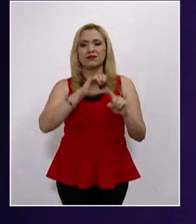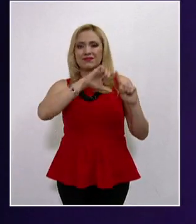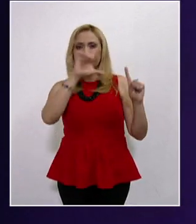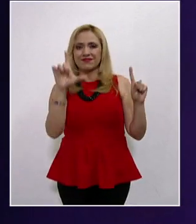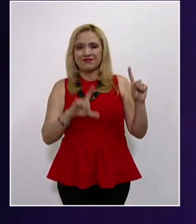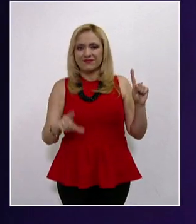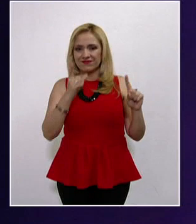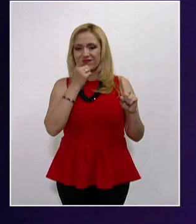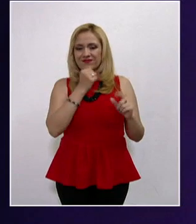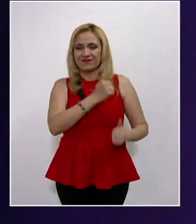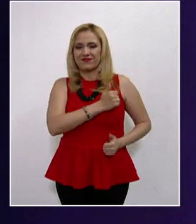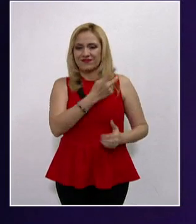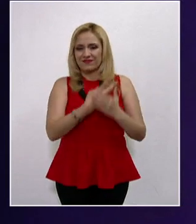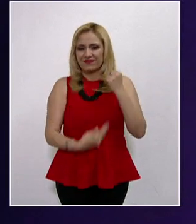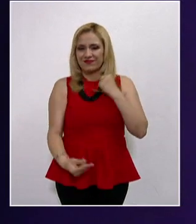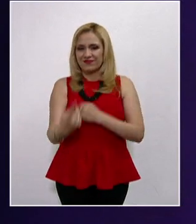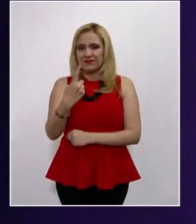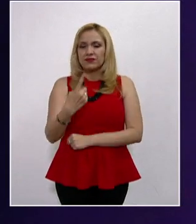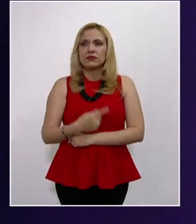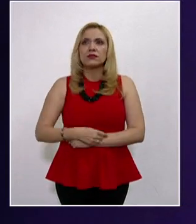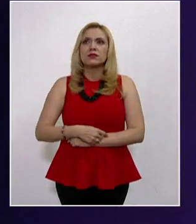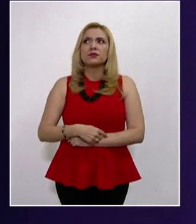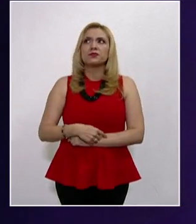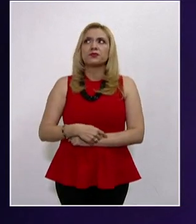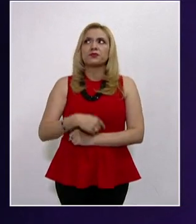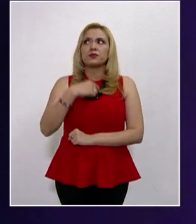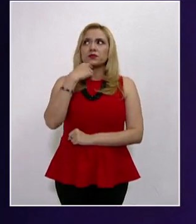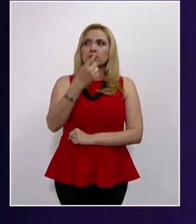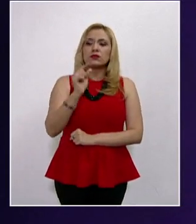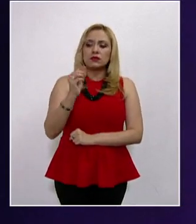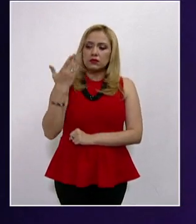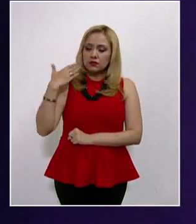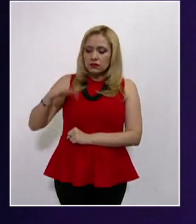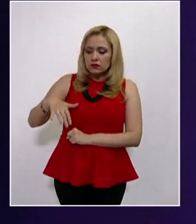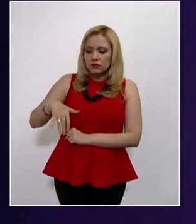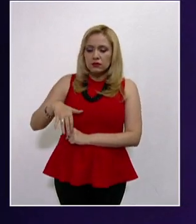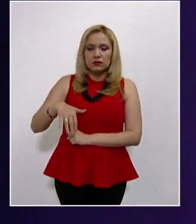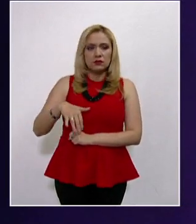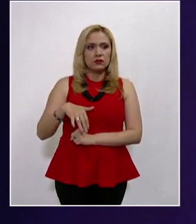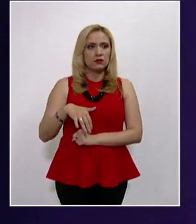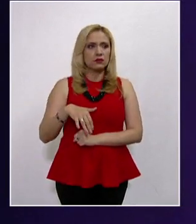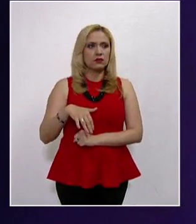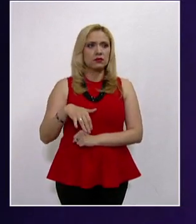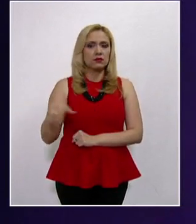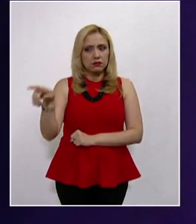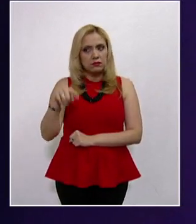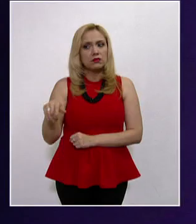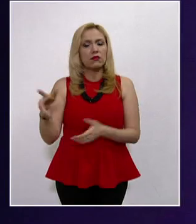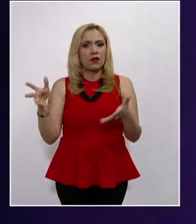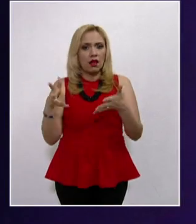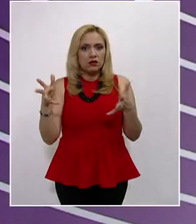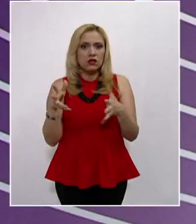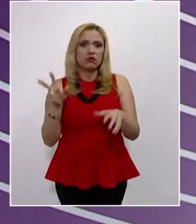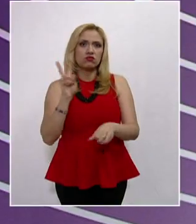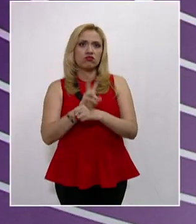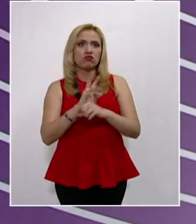y va en relación con la pregunta anterior que comentabas, pues va a estar realizando pues patrullajes, ¿no? Pues, incluso